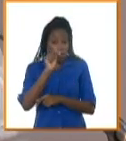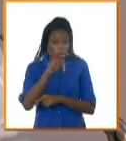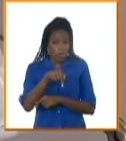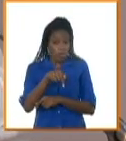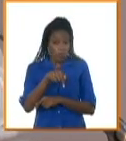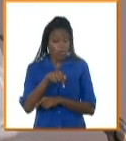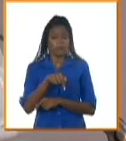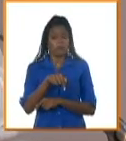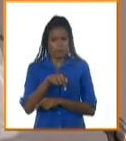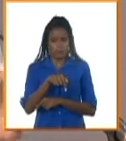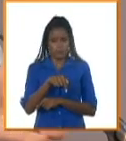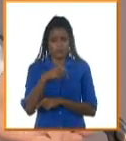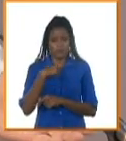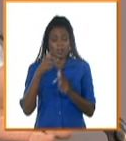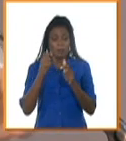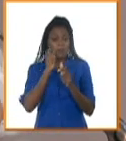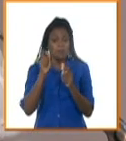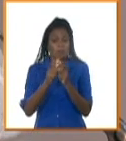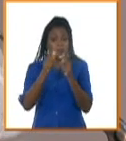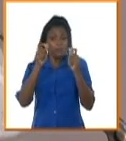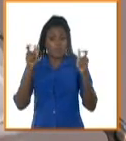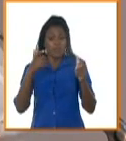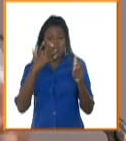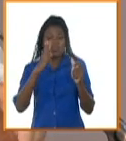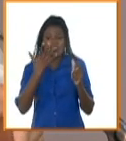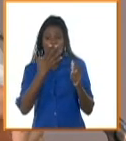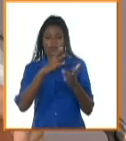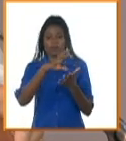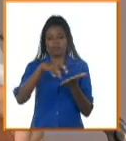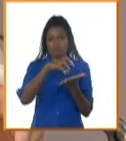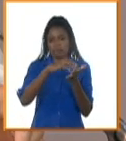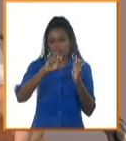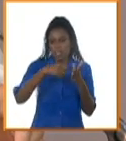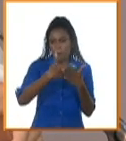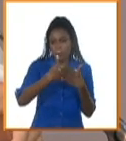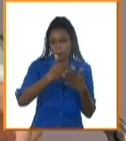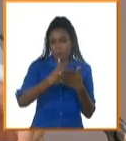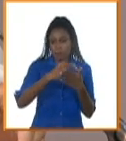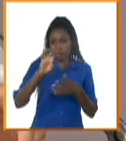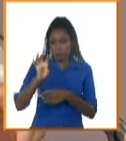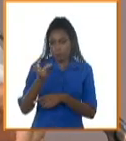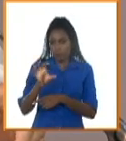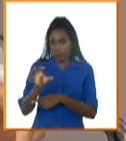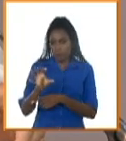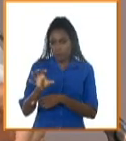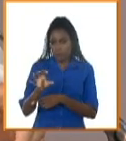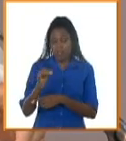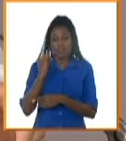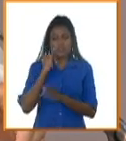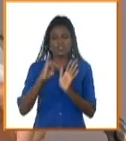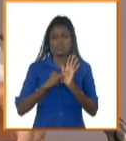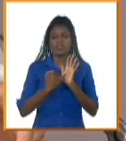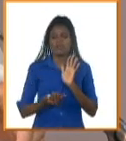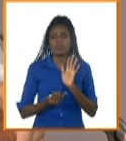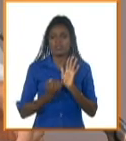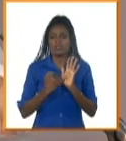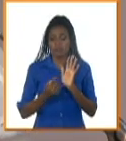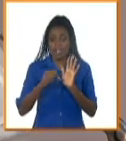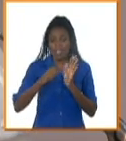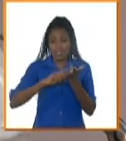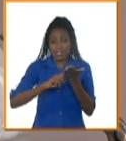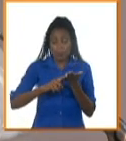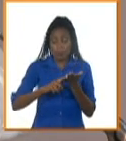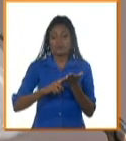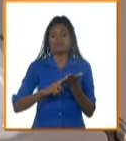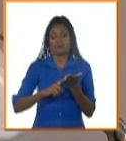viene el mayor impacto es en la sucursal y a pesar de ello pues se han identificado Como le decía esta semana también nos sirvió